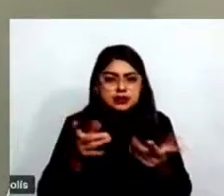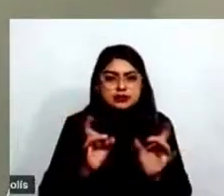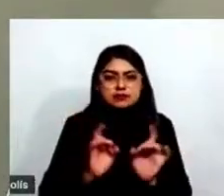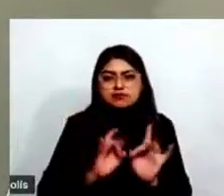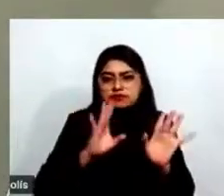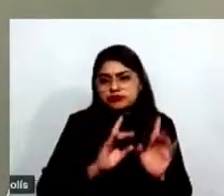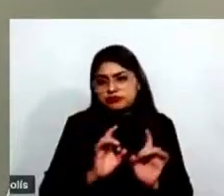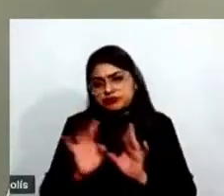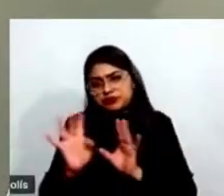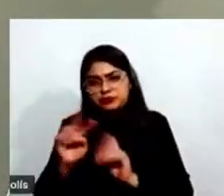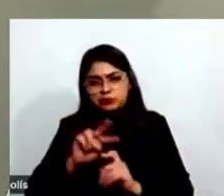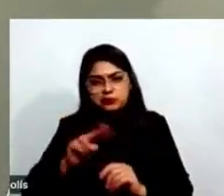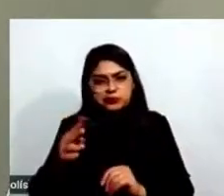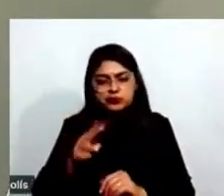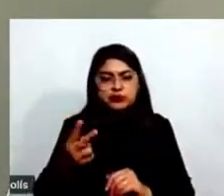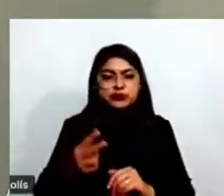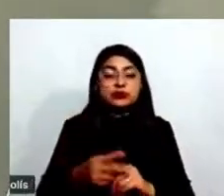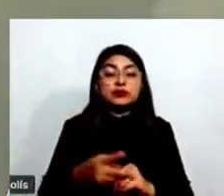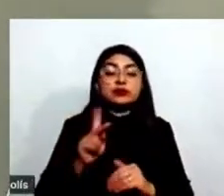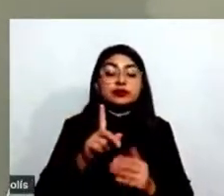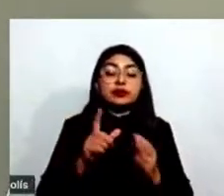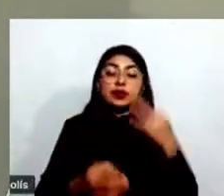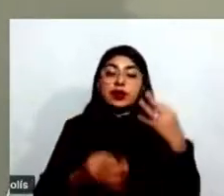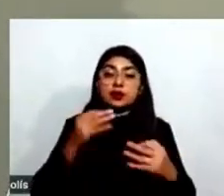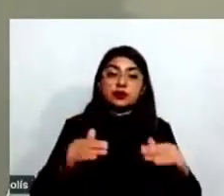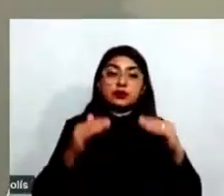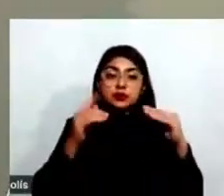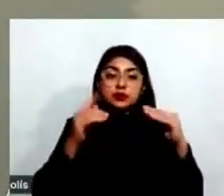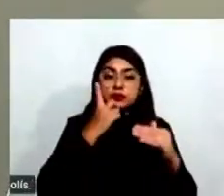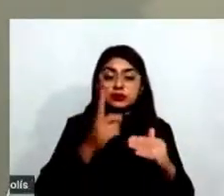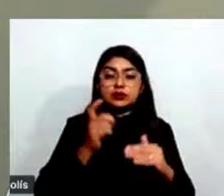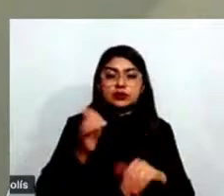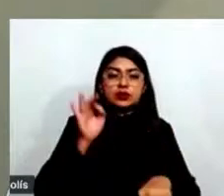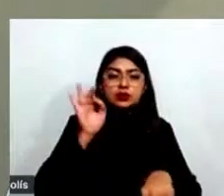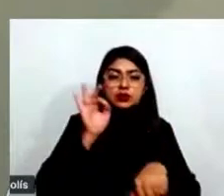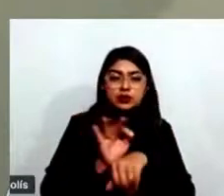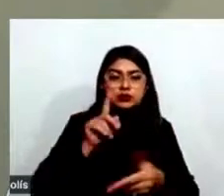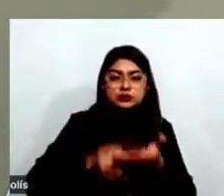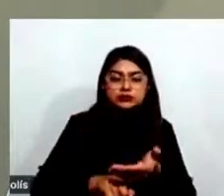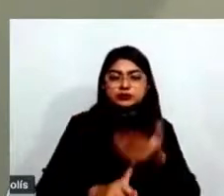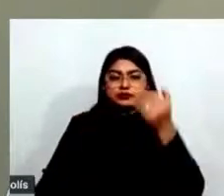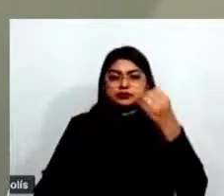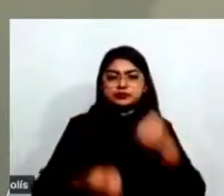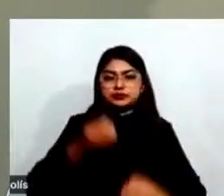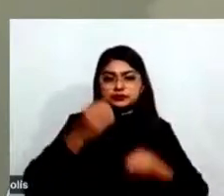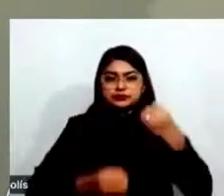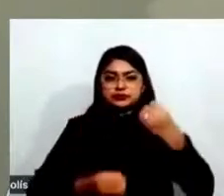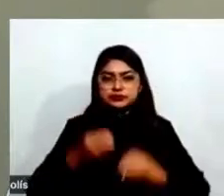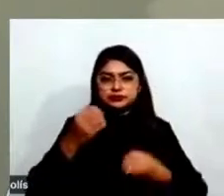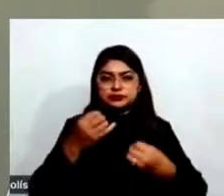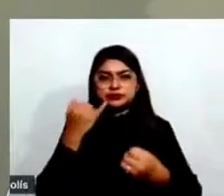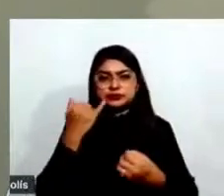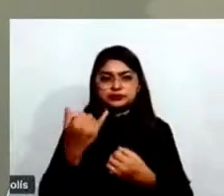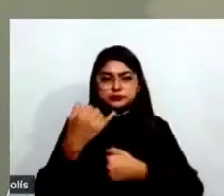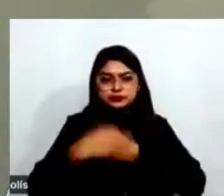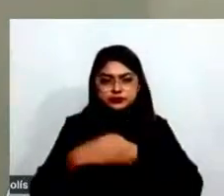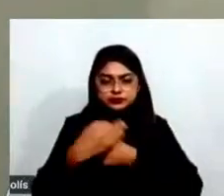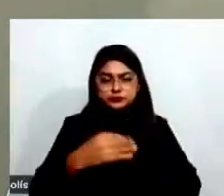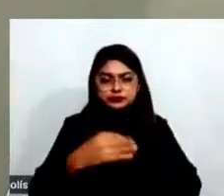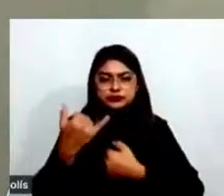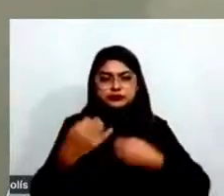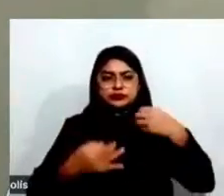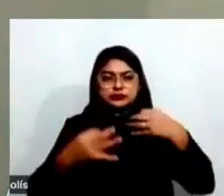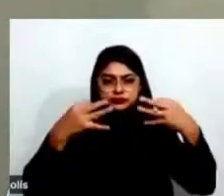menos trasladar esa protección de los jueces de carrera a los jueces provisionales, pero a mí me parece que es un traslado